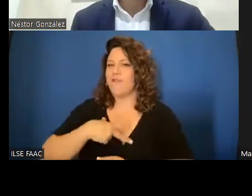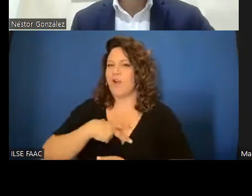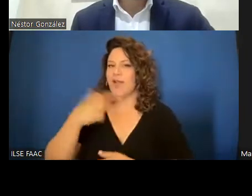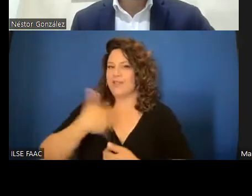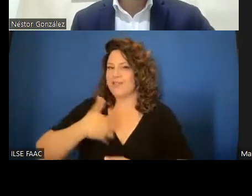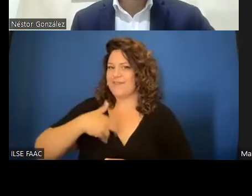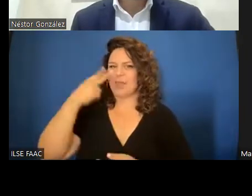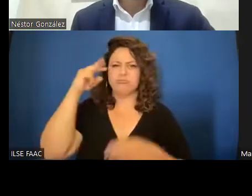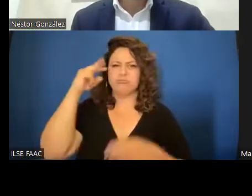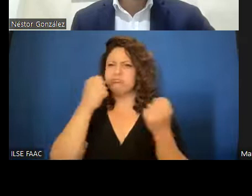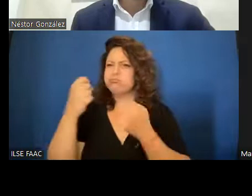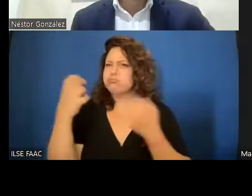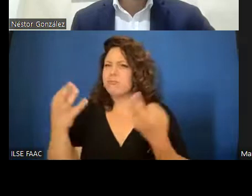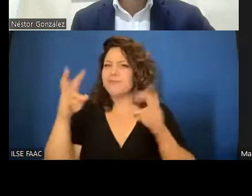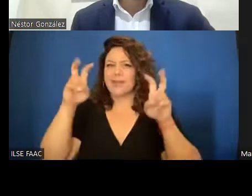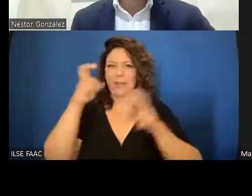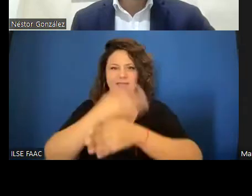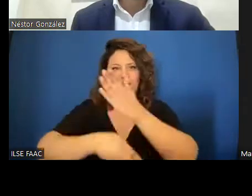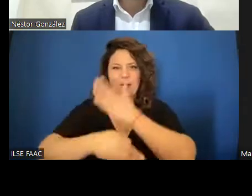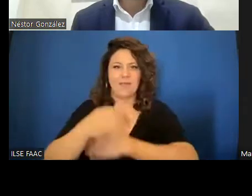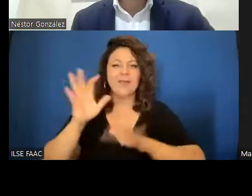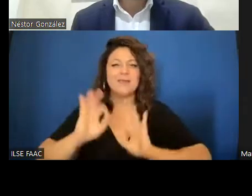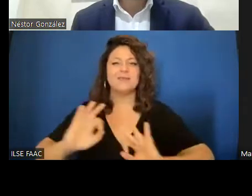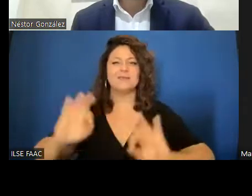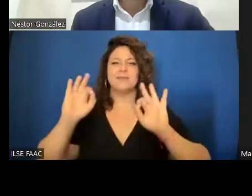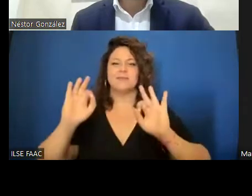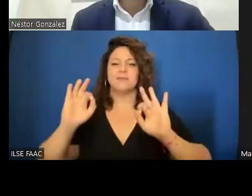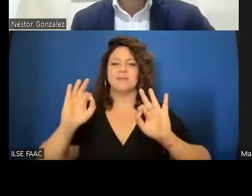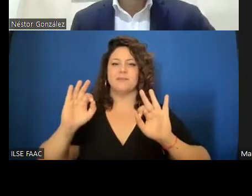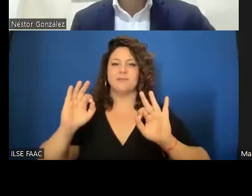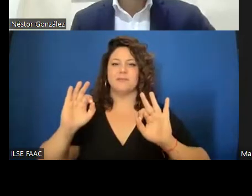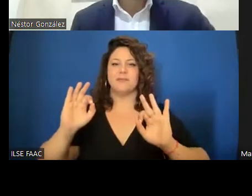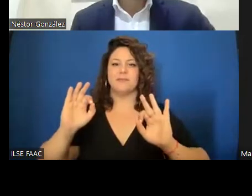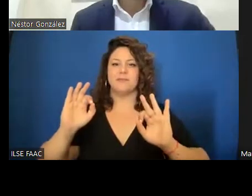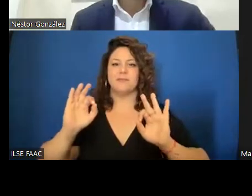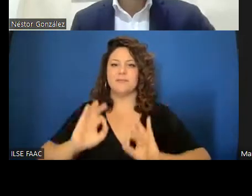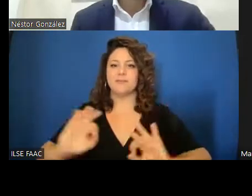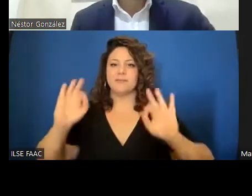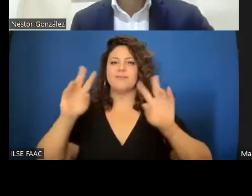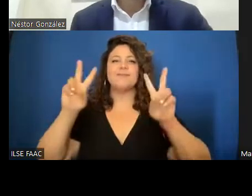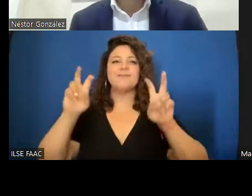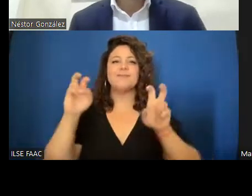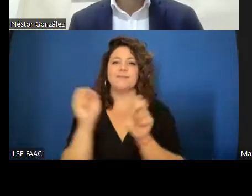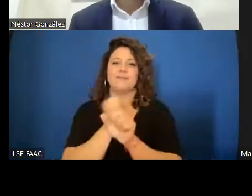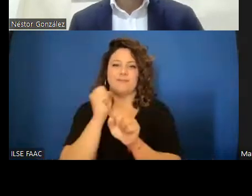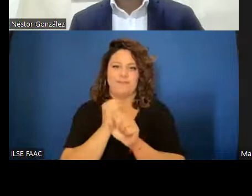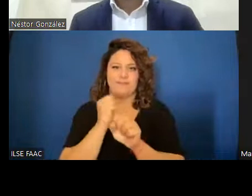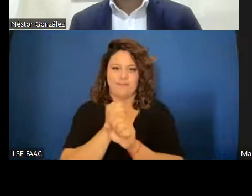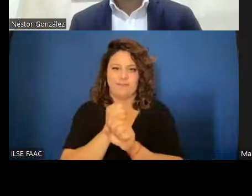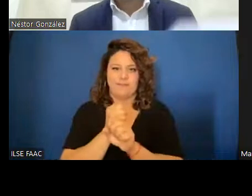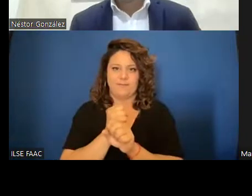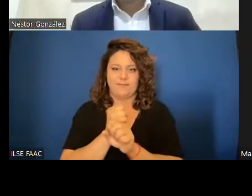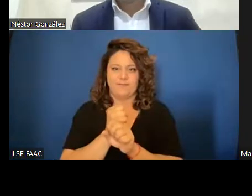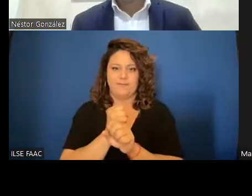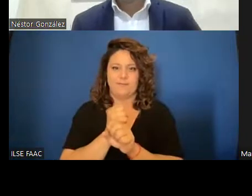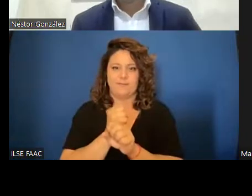acompaña Pedro López, abogado, fundador del grupo Garantía, del Colegio